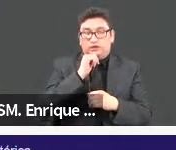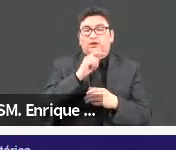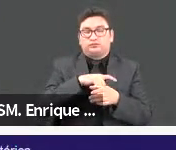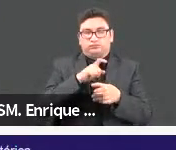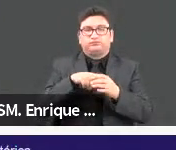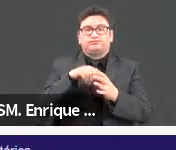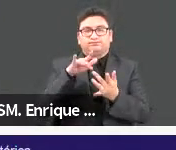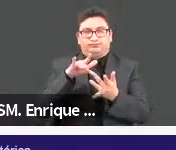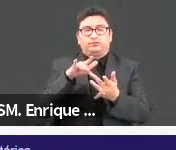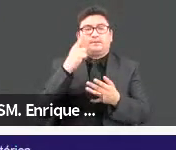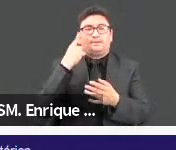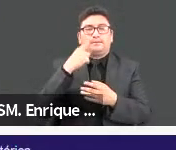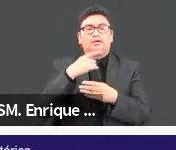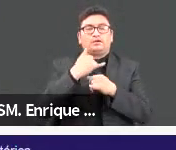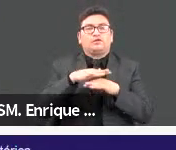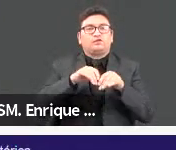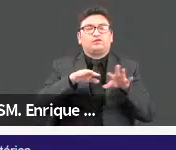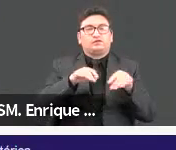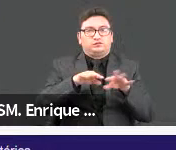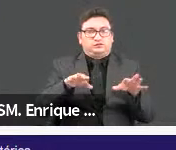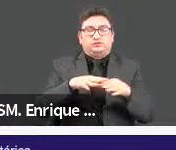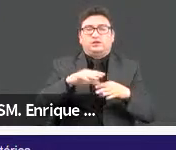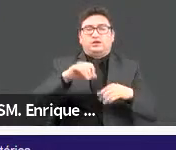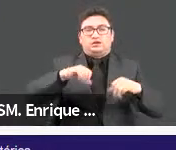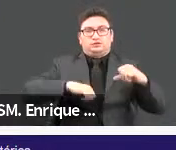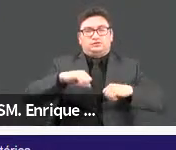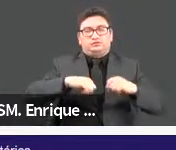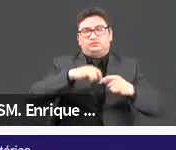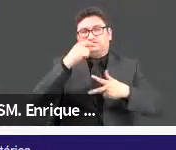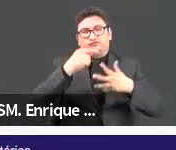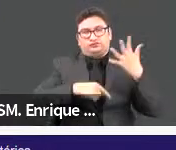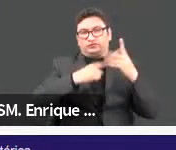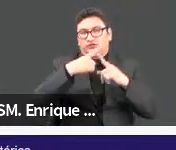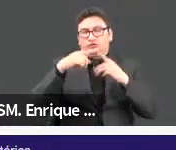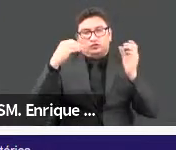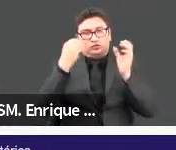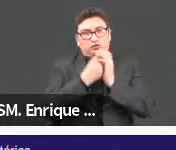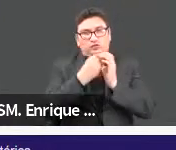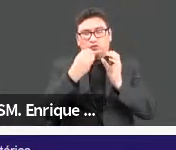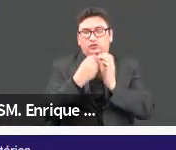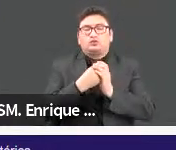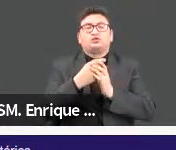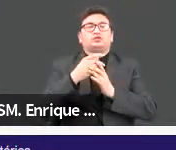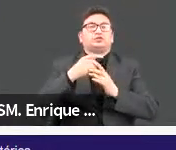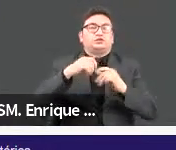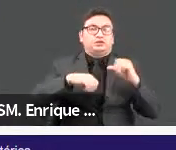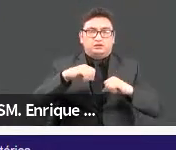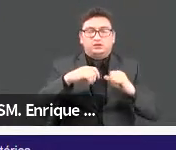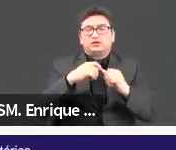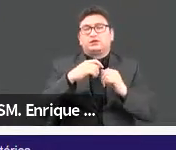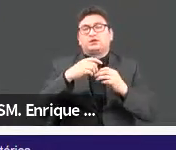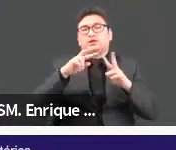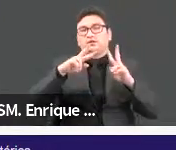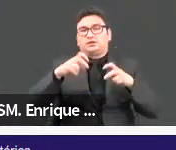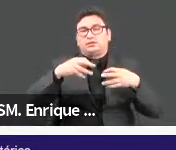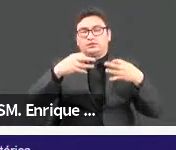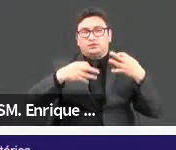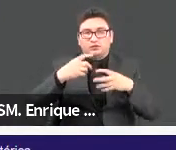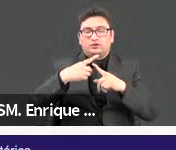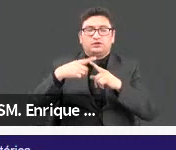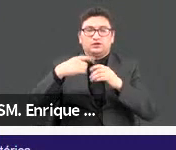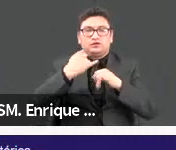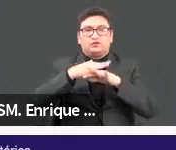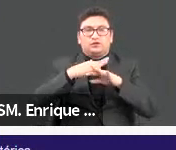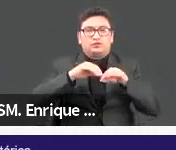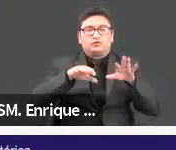estén informados sobre todas las actividades, sobre cursos y sobre actividades de actualización jurídica que lleva a cabo la Suprema Corte